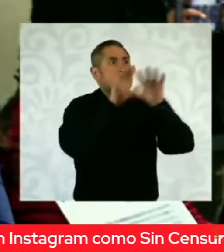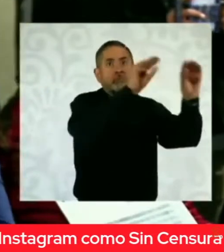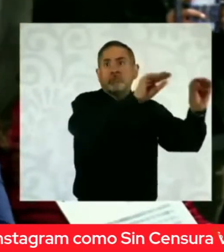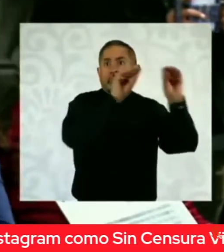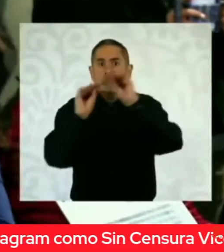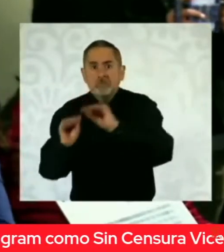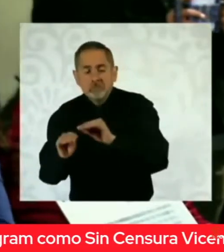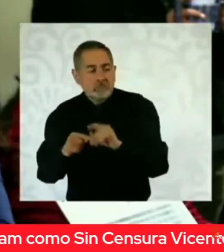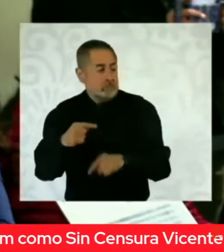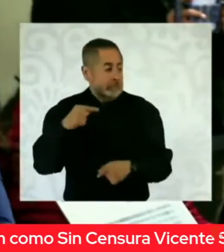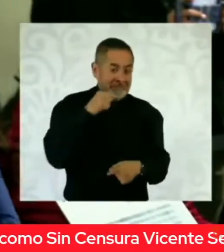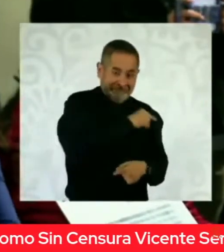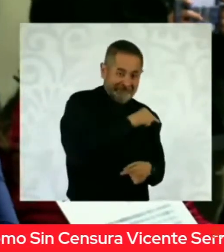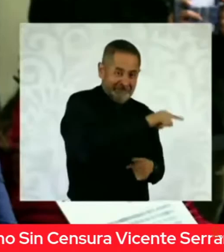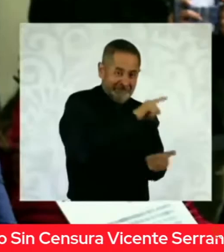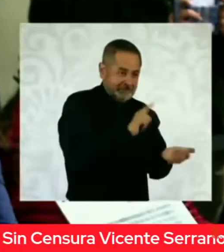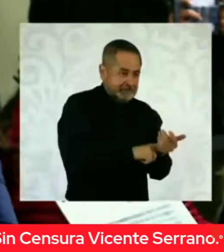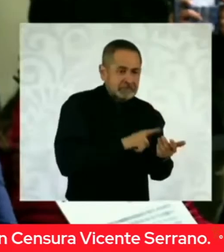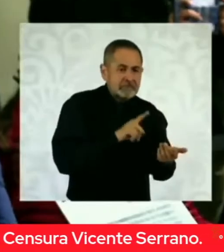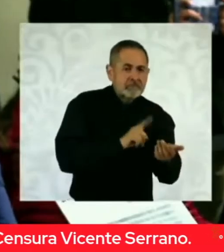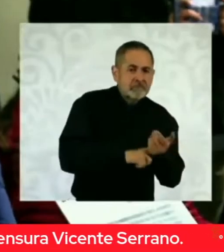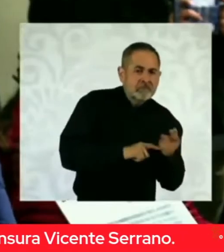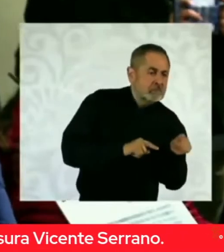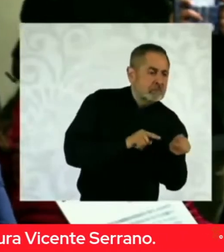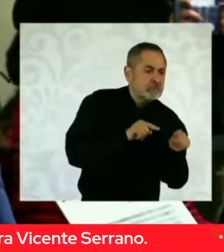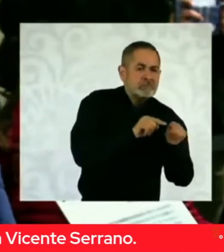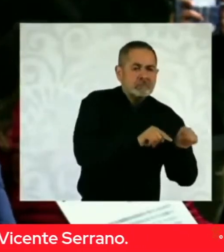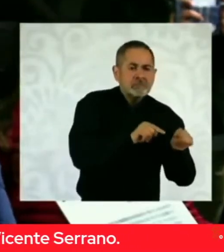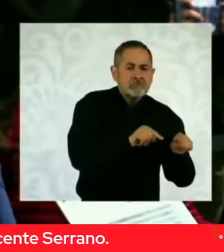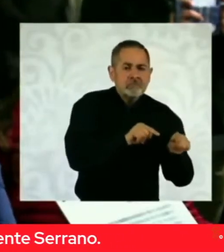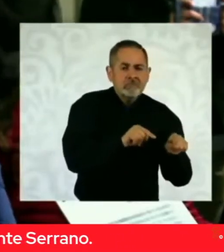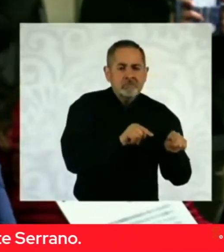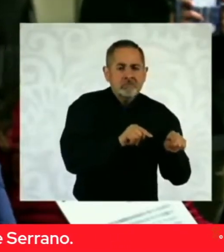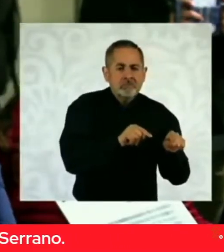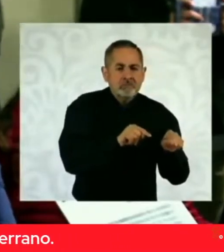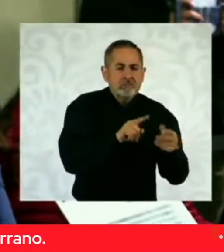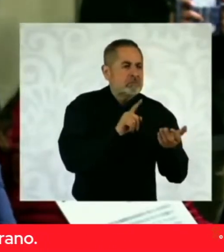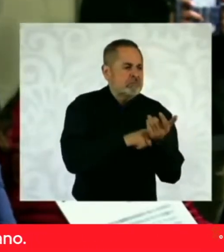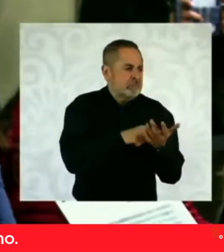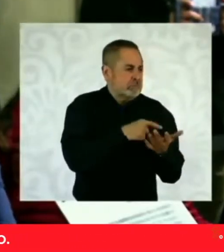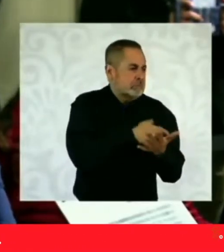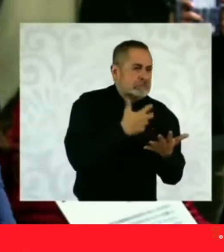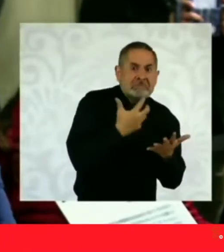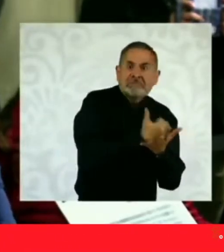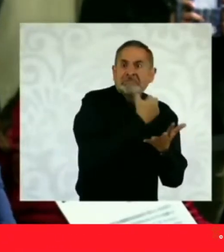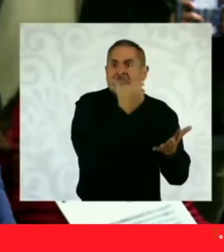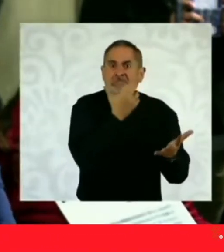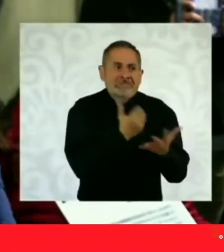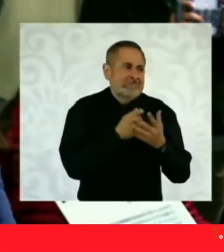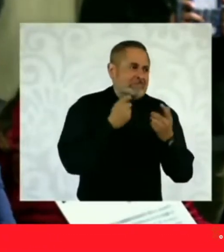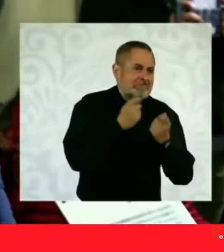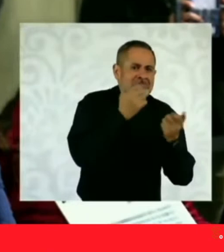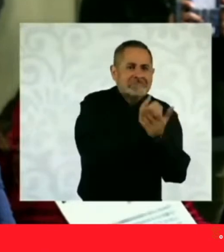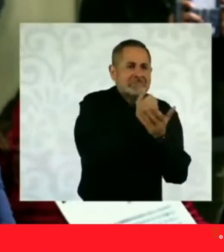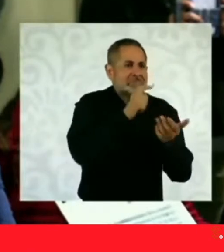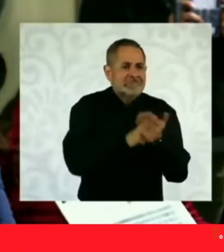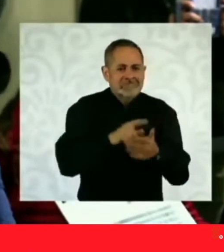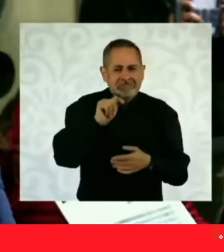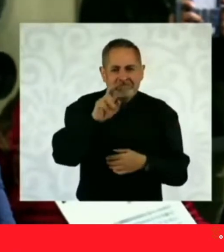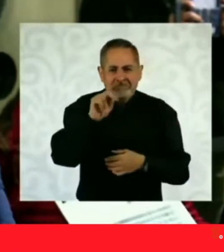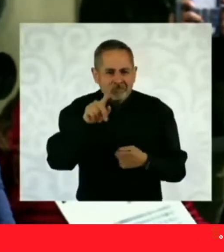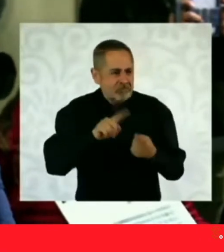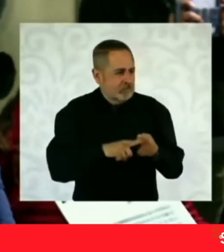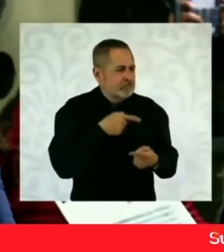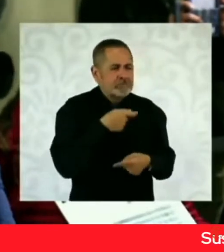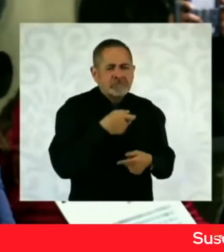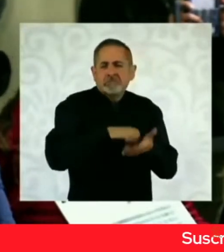en los patrocinadores principales de la fiesta hispana de la victoria de Donald Trump en Washington? Y me refiero a Ricardo Salinas Pliego y su